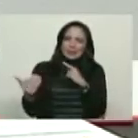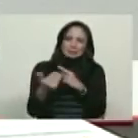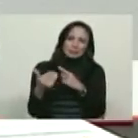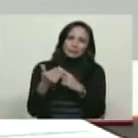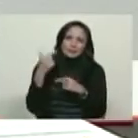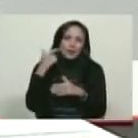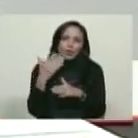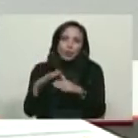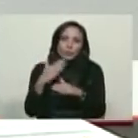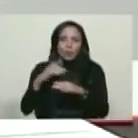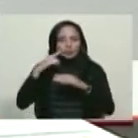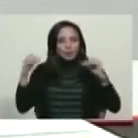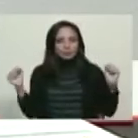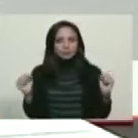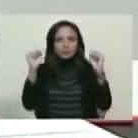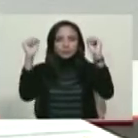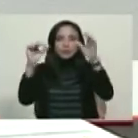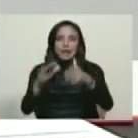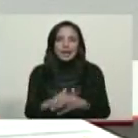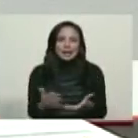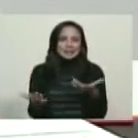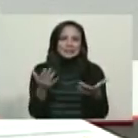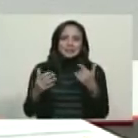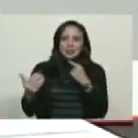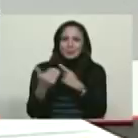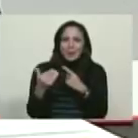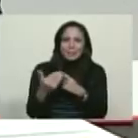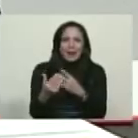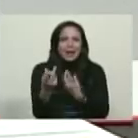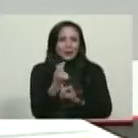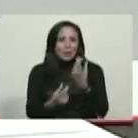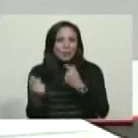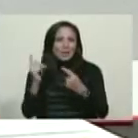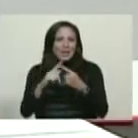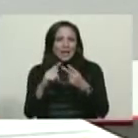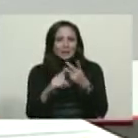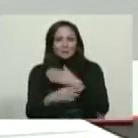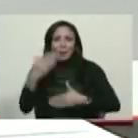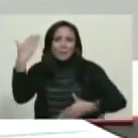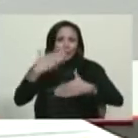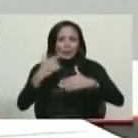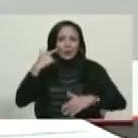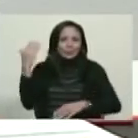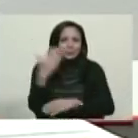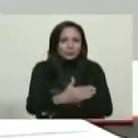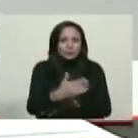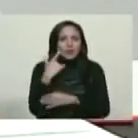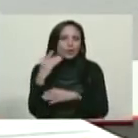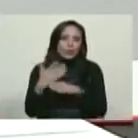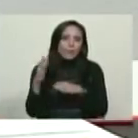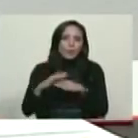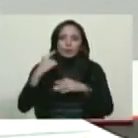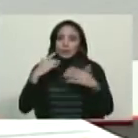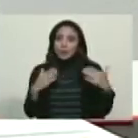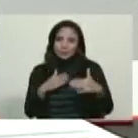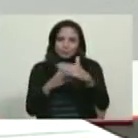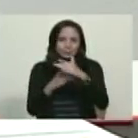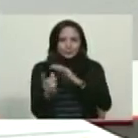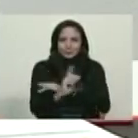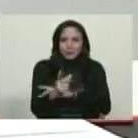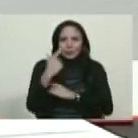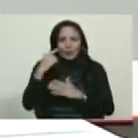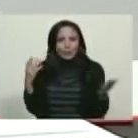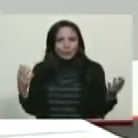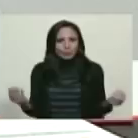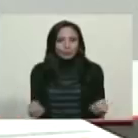contra Venezuela, la agresión mediática, la agresión económica, el bloqueo financiero. Nada puede detener a este pueblo que